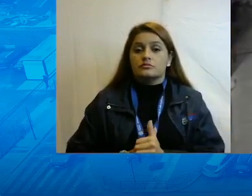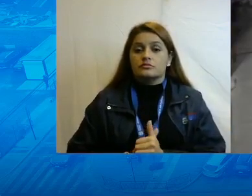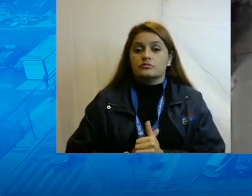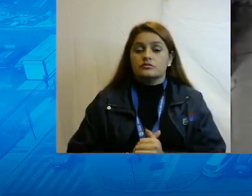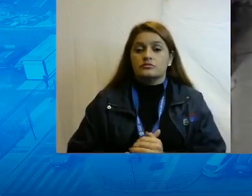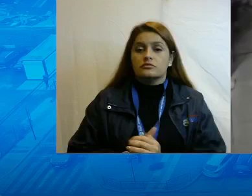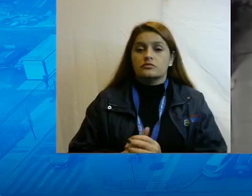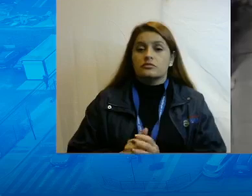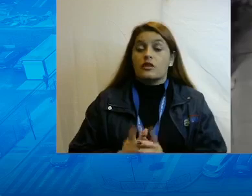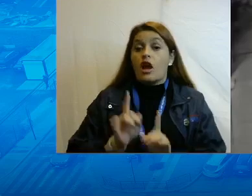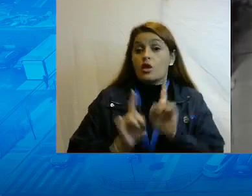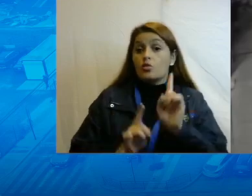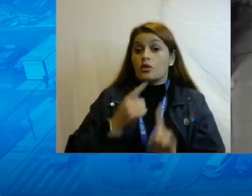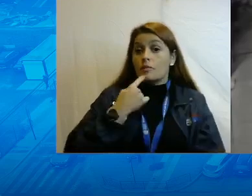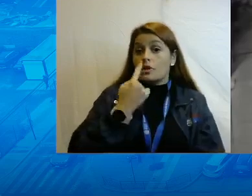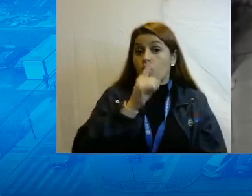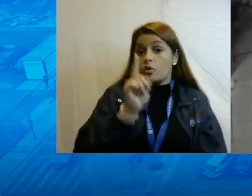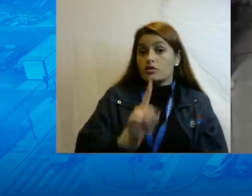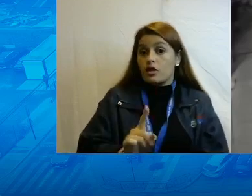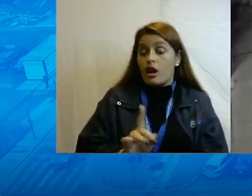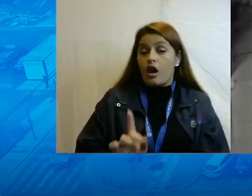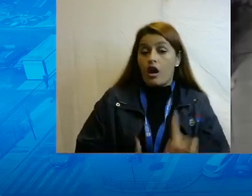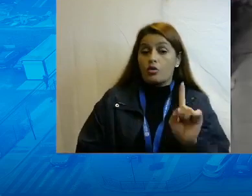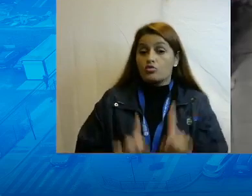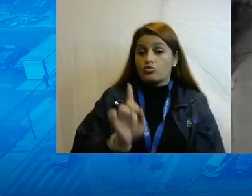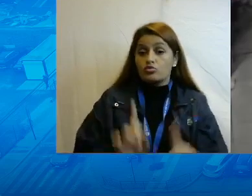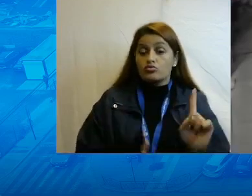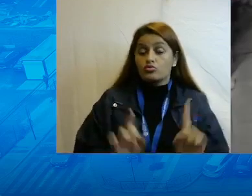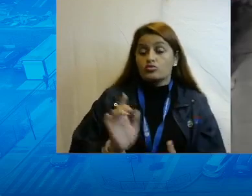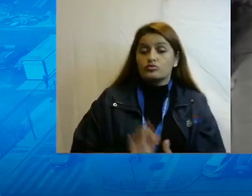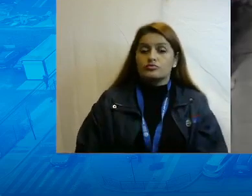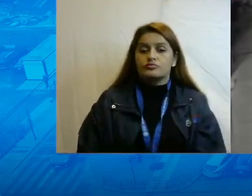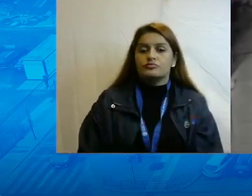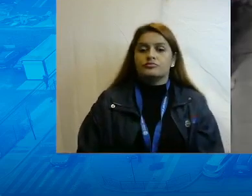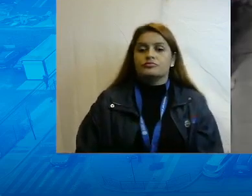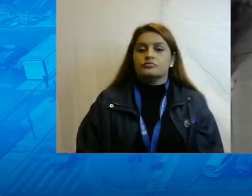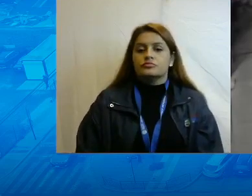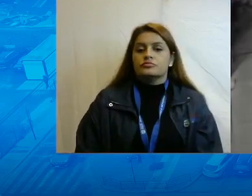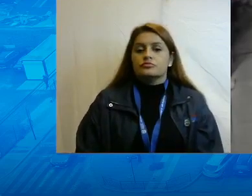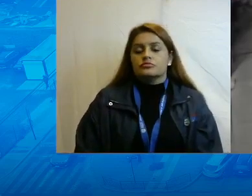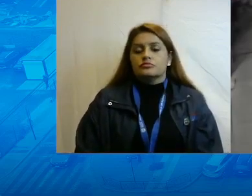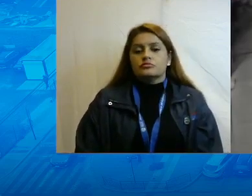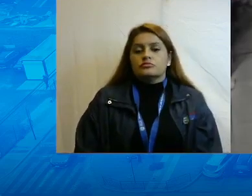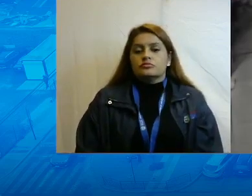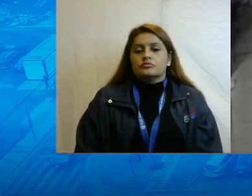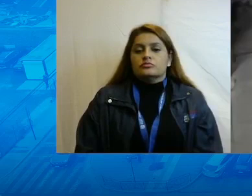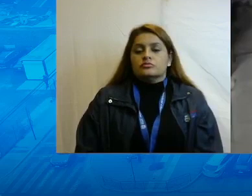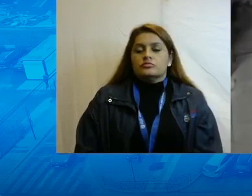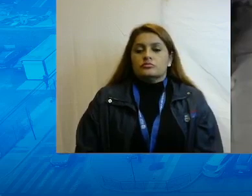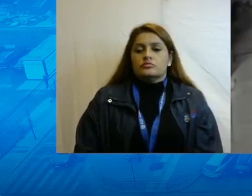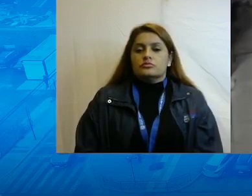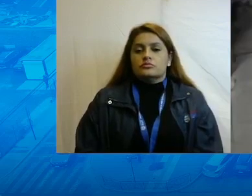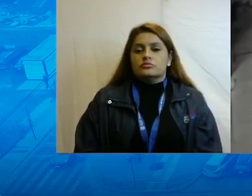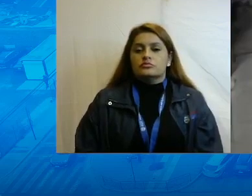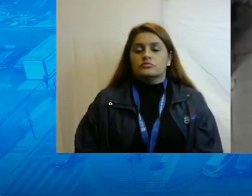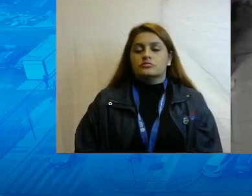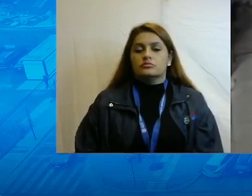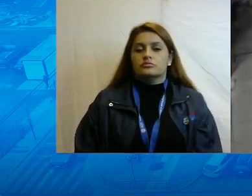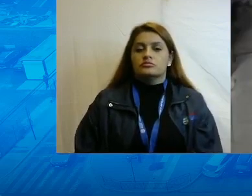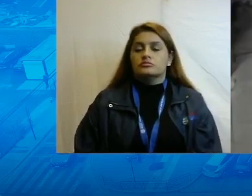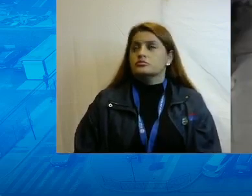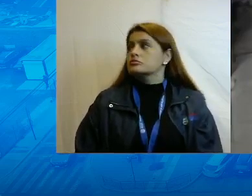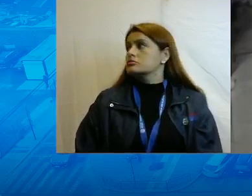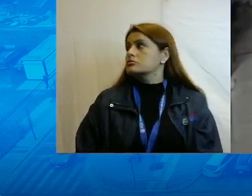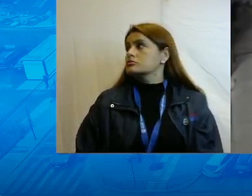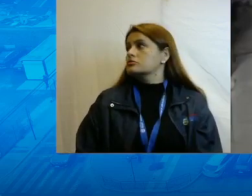tengan alguna pregunta técnica al Consejo. Le voy a dar la palabra entonces a